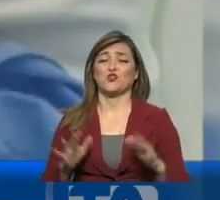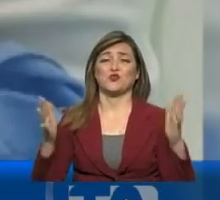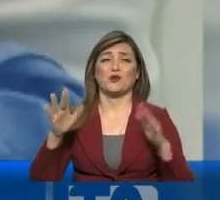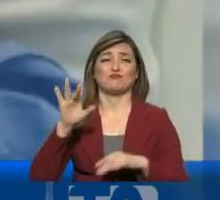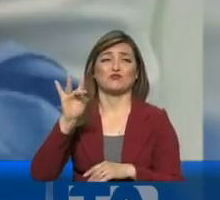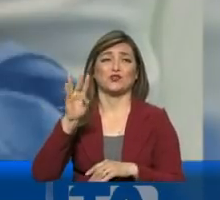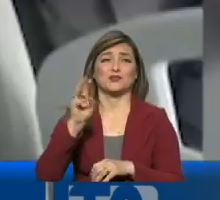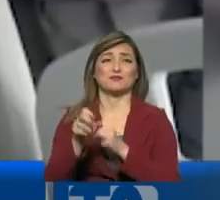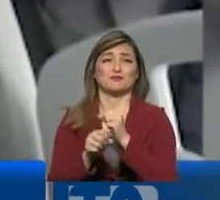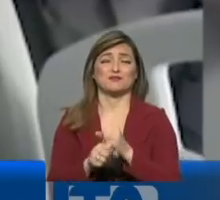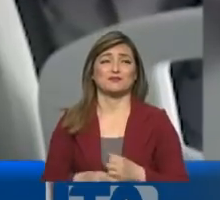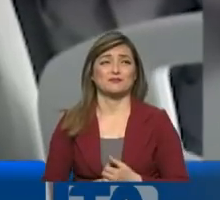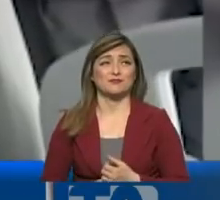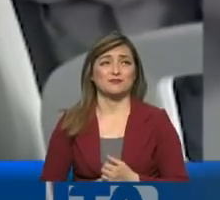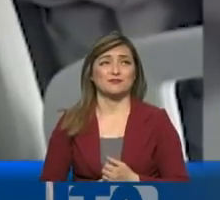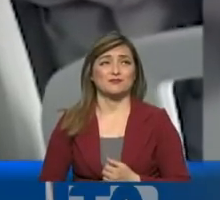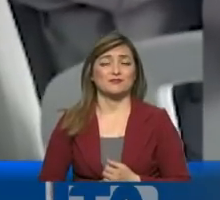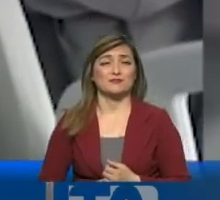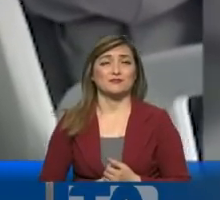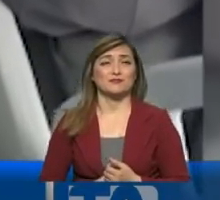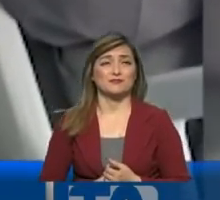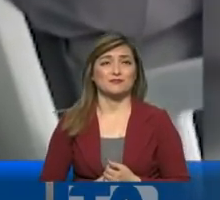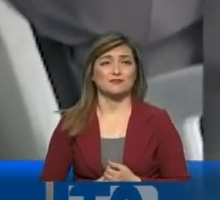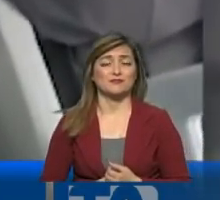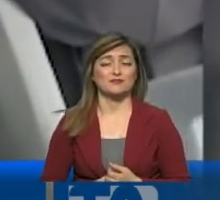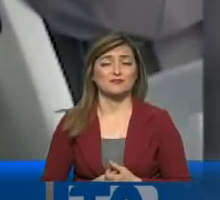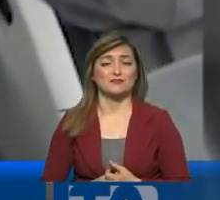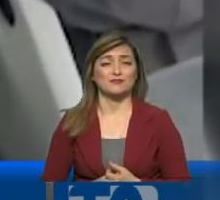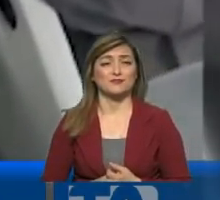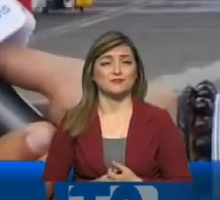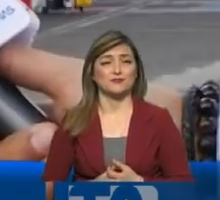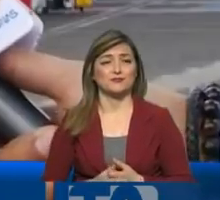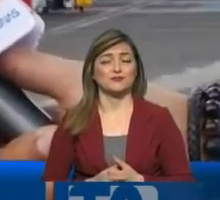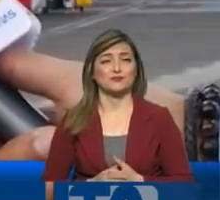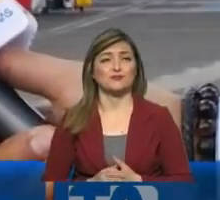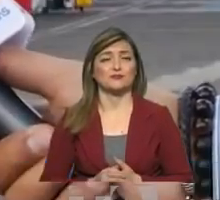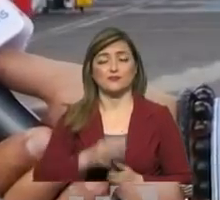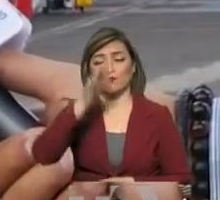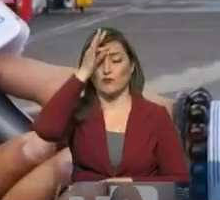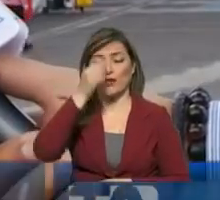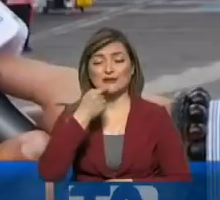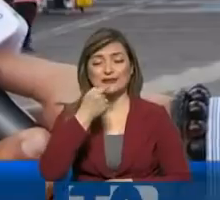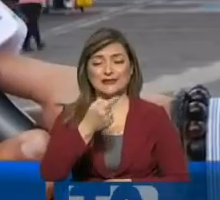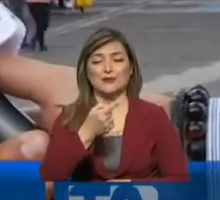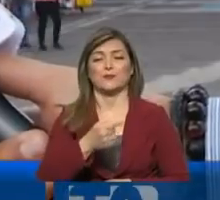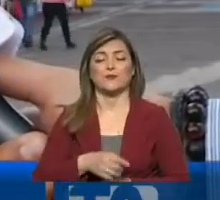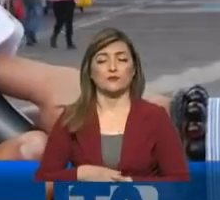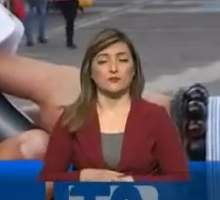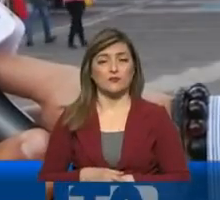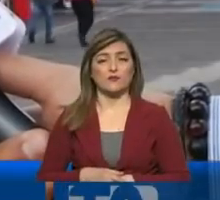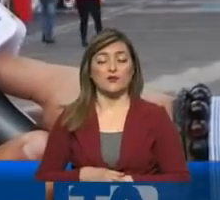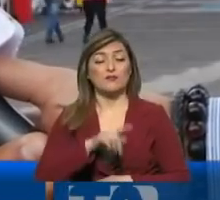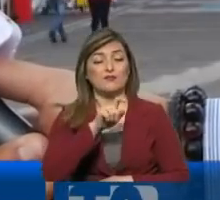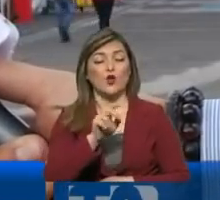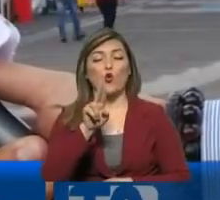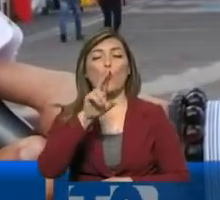de 86 años y hasta la fecha no lo consiguen. Aquí en el hospital mismo nos dijeron que necesita